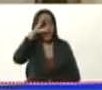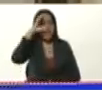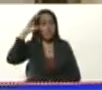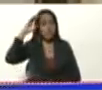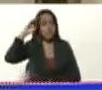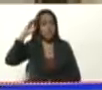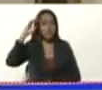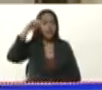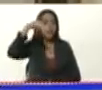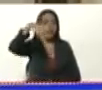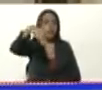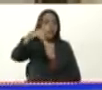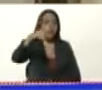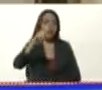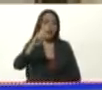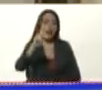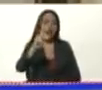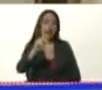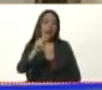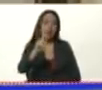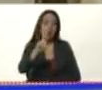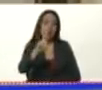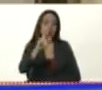Se detectaron dos casos